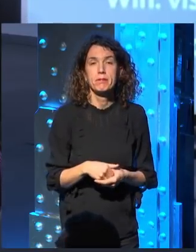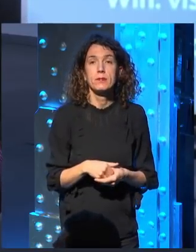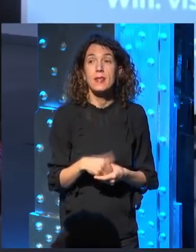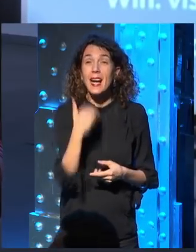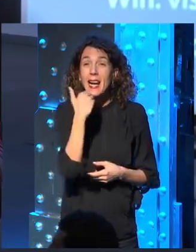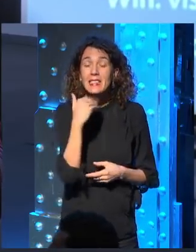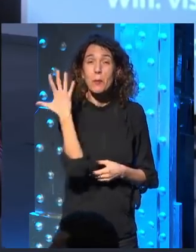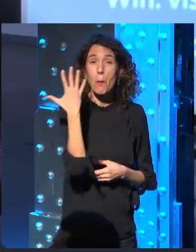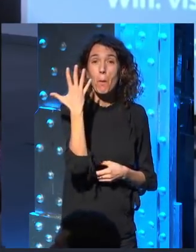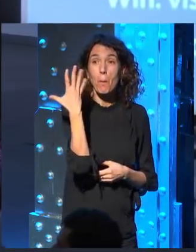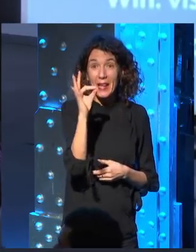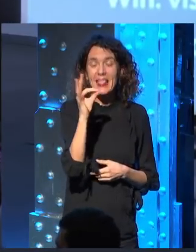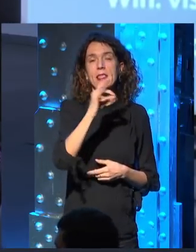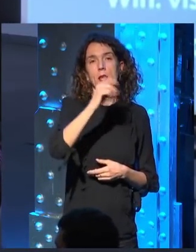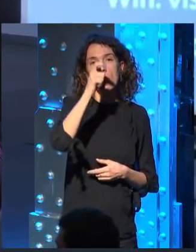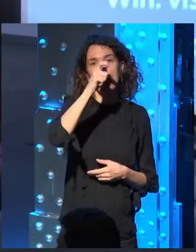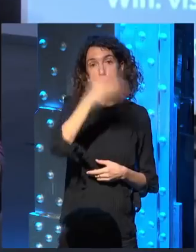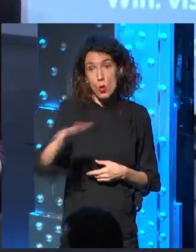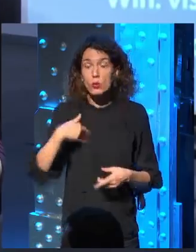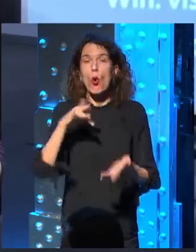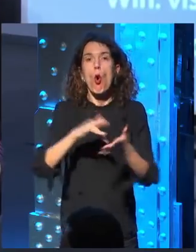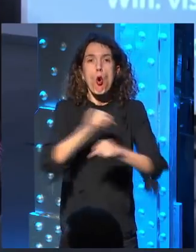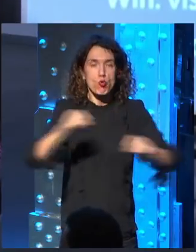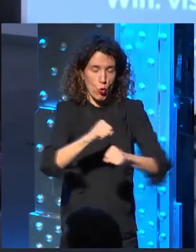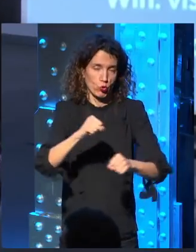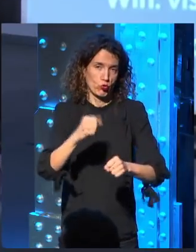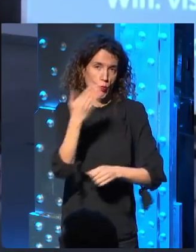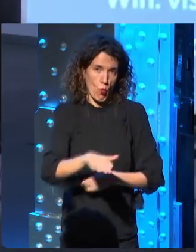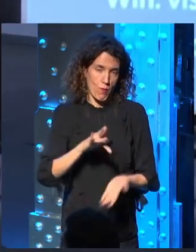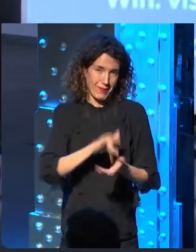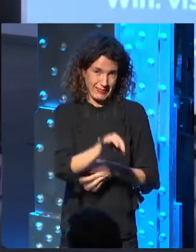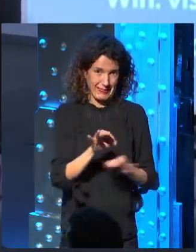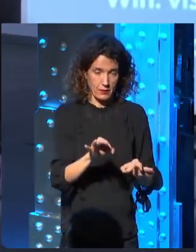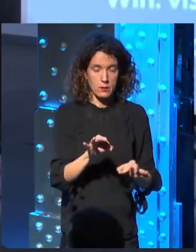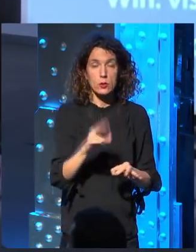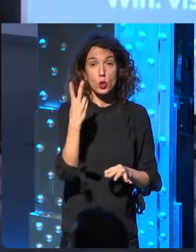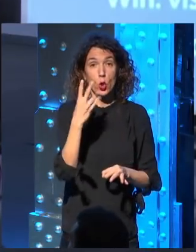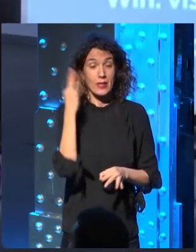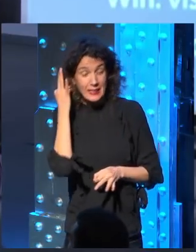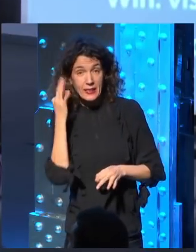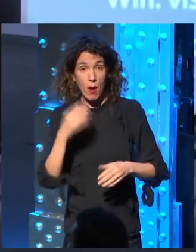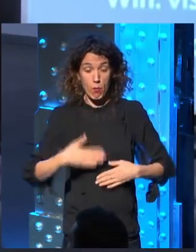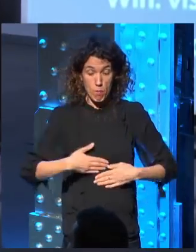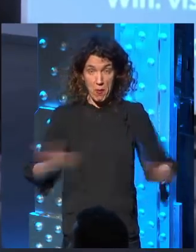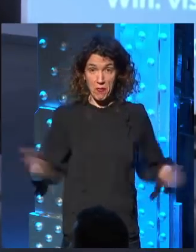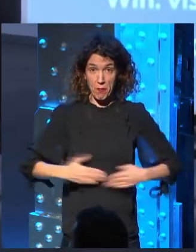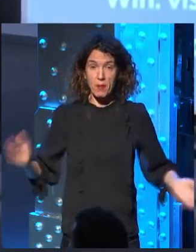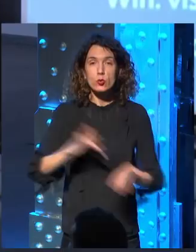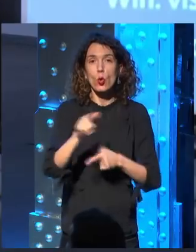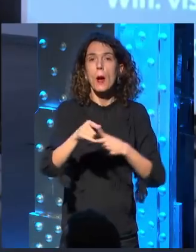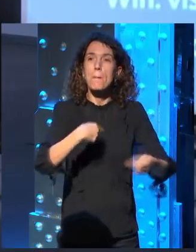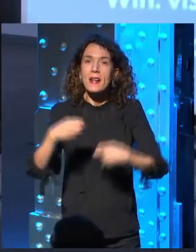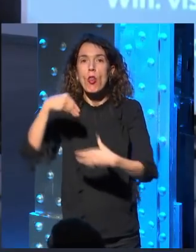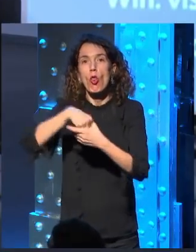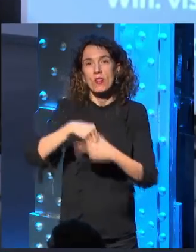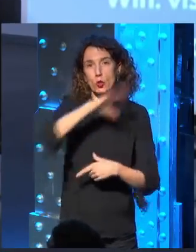Al menos 20 muertos en un atentado con coche bomba en Mogadiscio. 2 niñas kamikazes se inmolan en un mercado